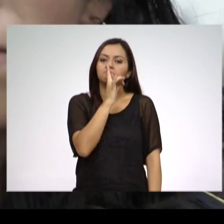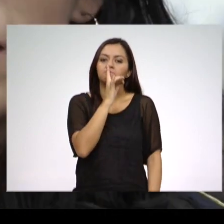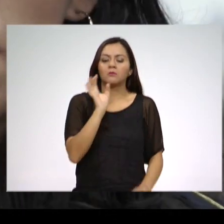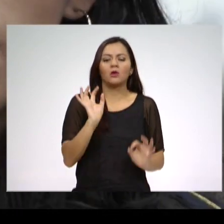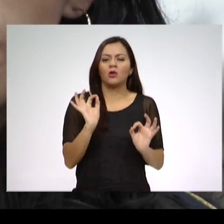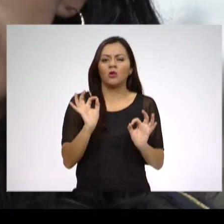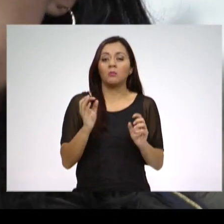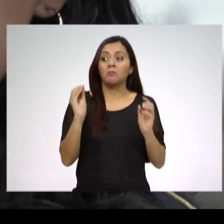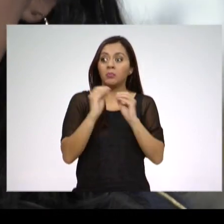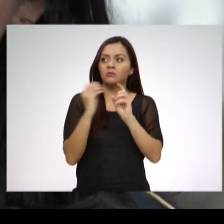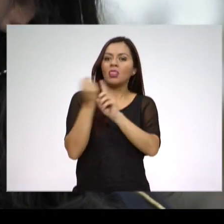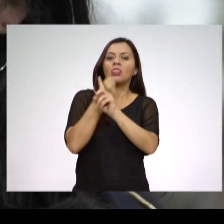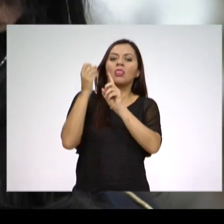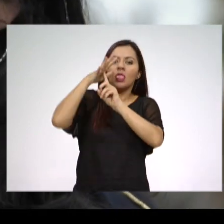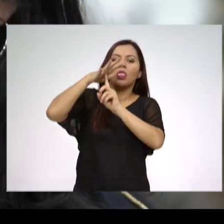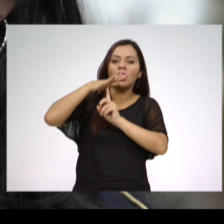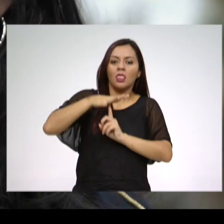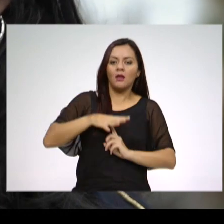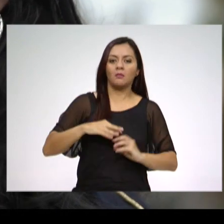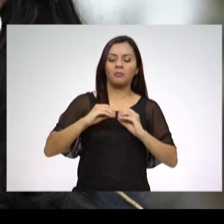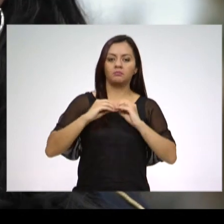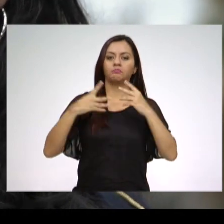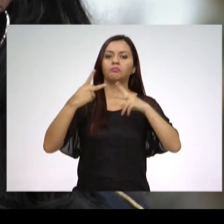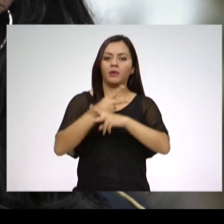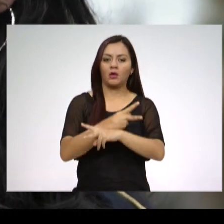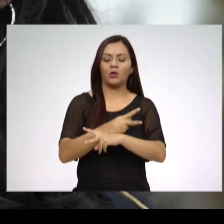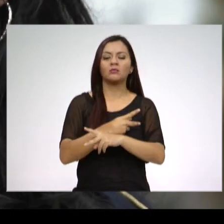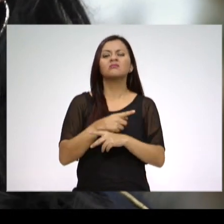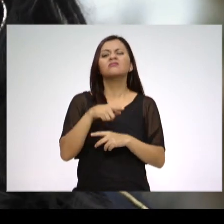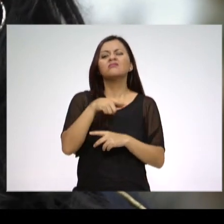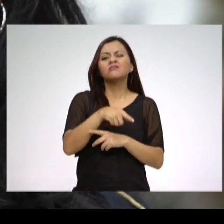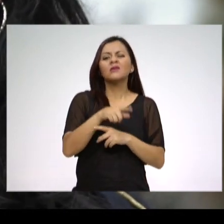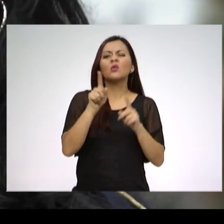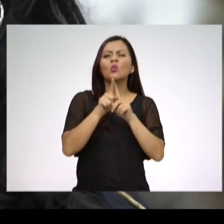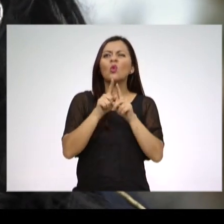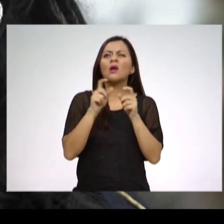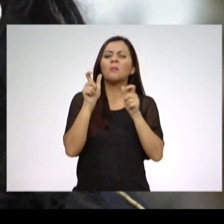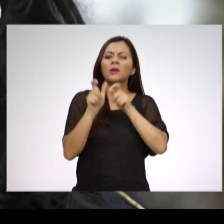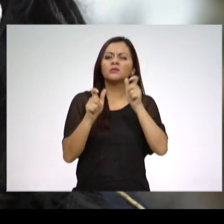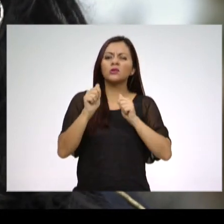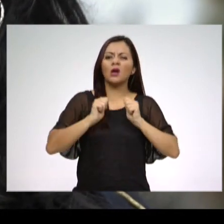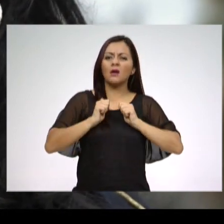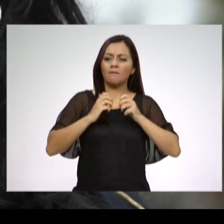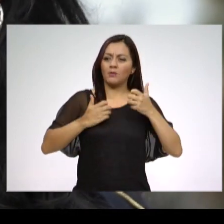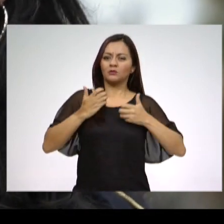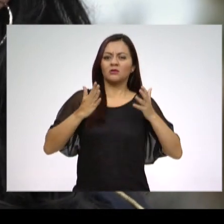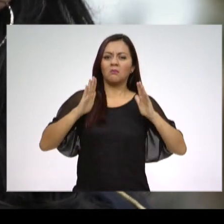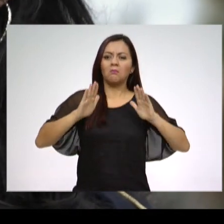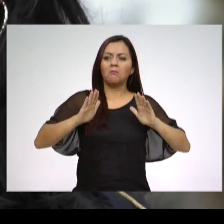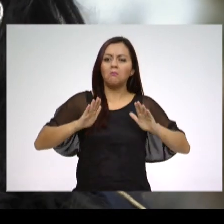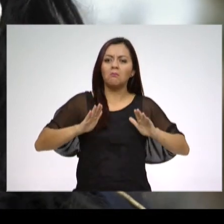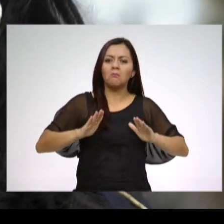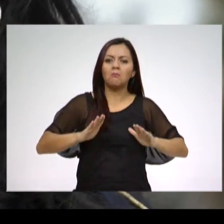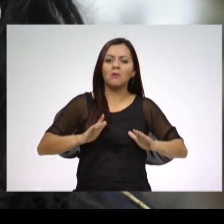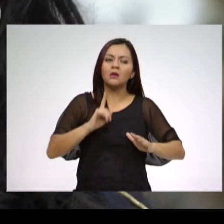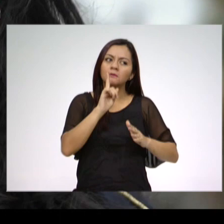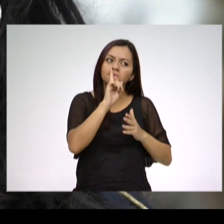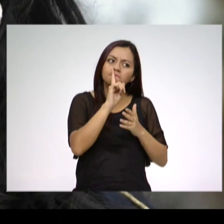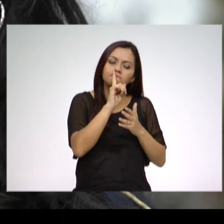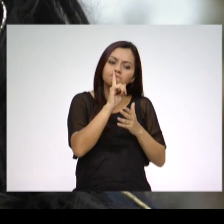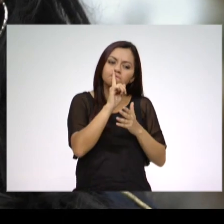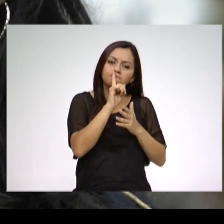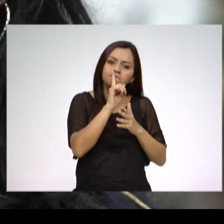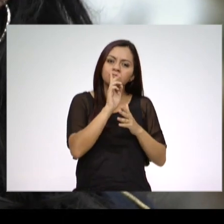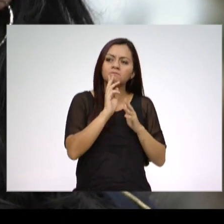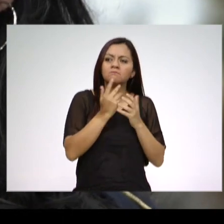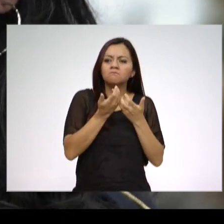más. Le afecta más que todo emocionalmente, porque como que se bajonea, ya no es la misma. Se aísla de los demás, se